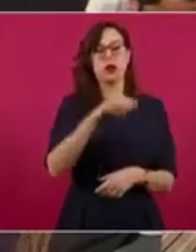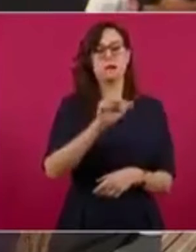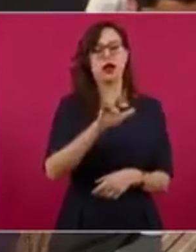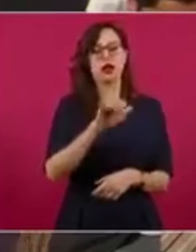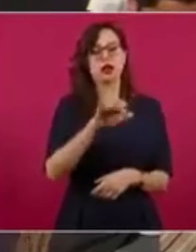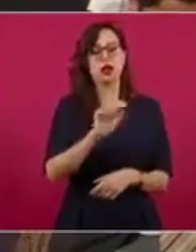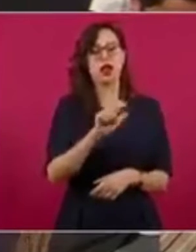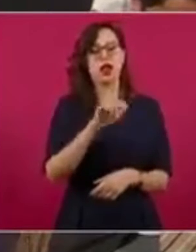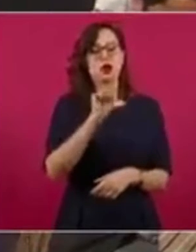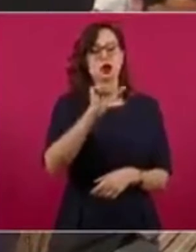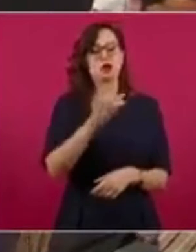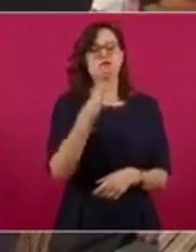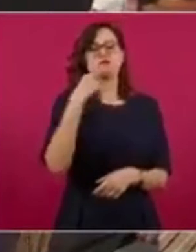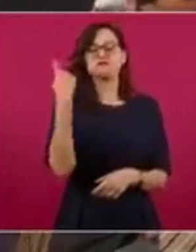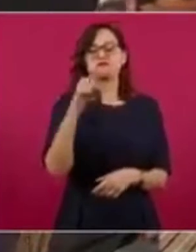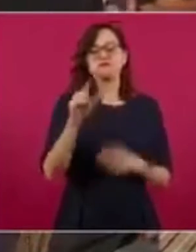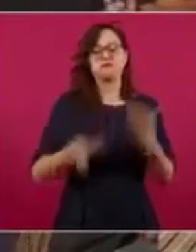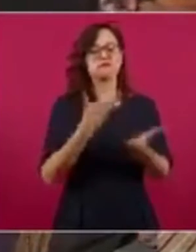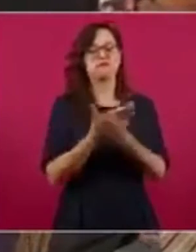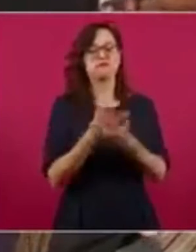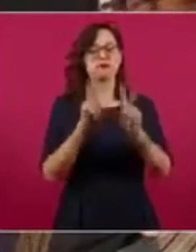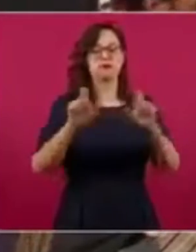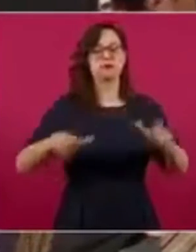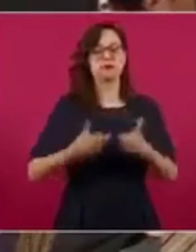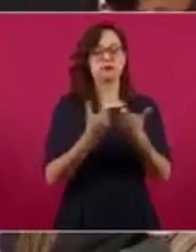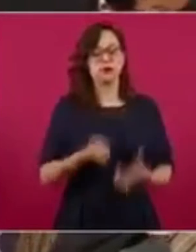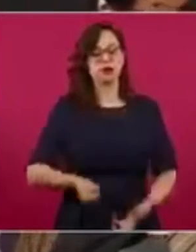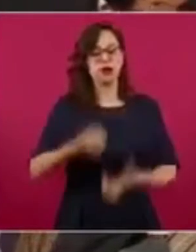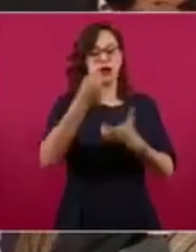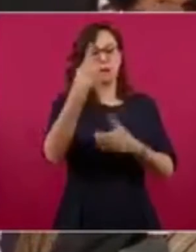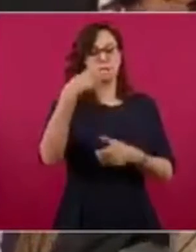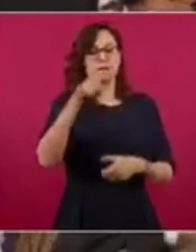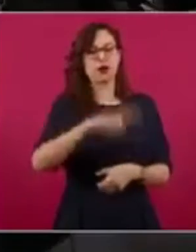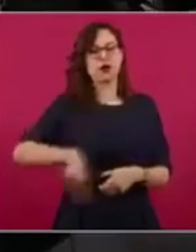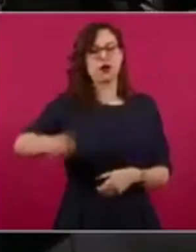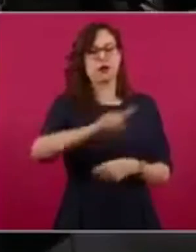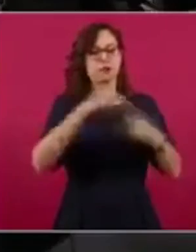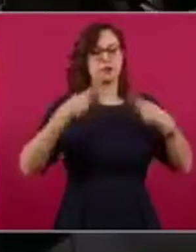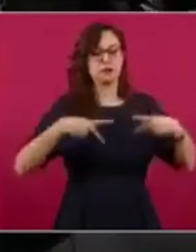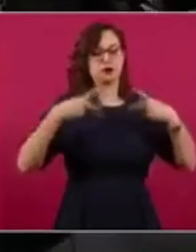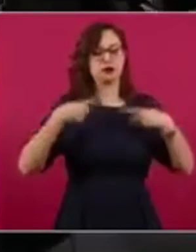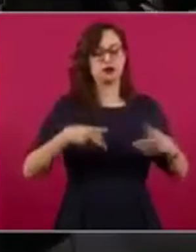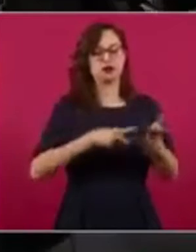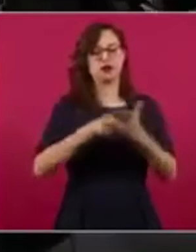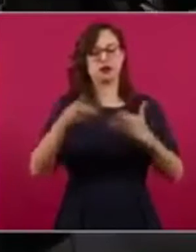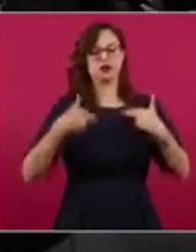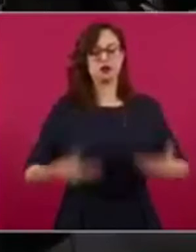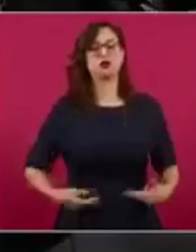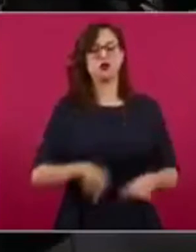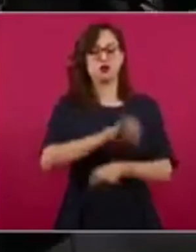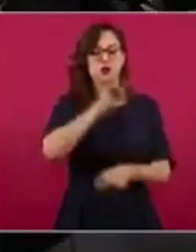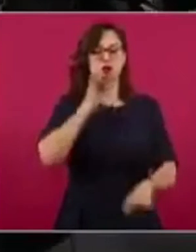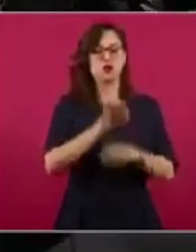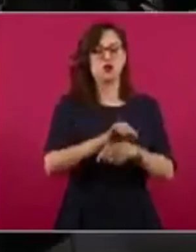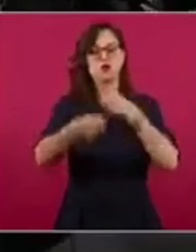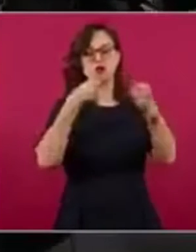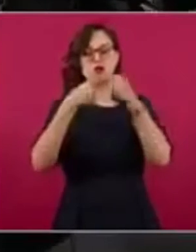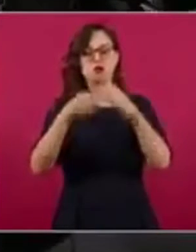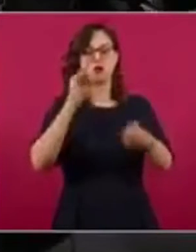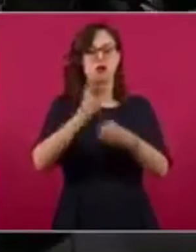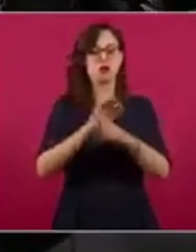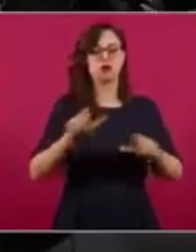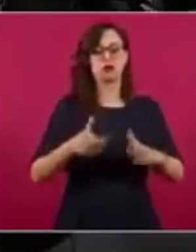Luisa Estrada, denunció que el fideicomiso del Fondo para Protección de Personas Defensoras de Derechos Humanos y